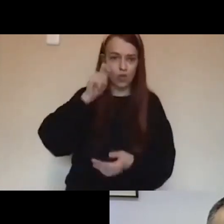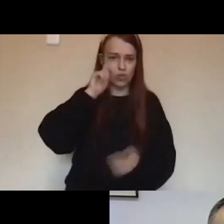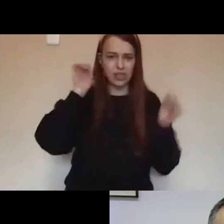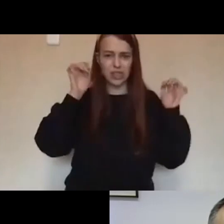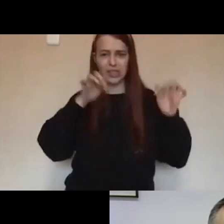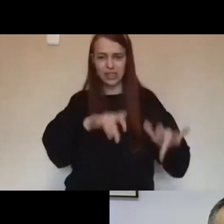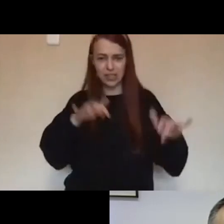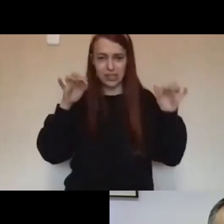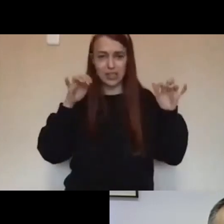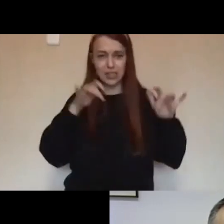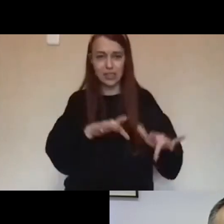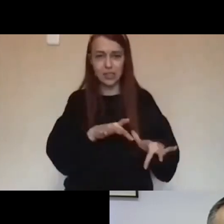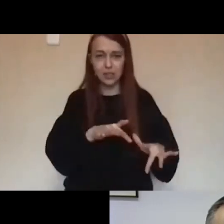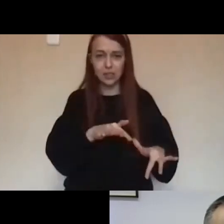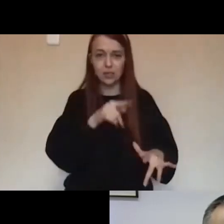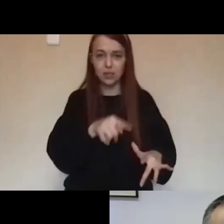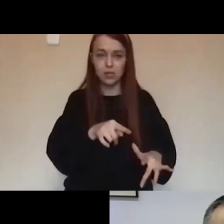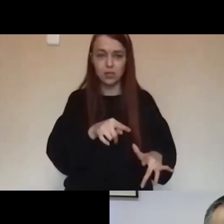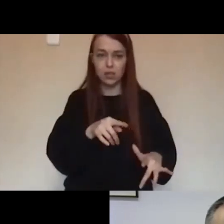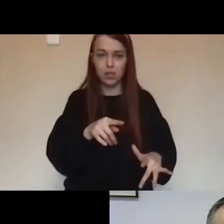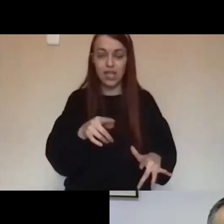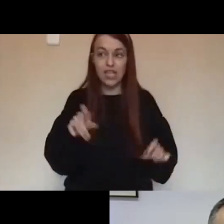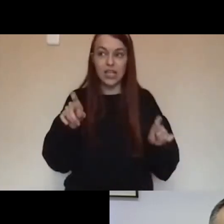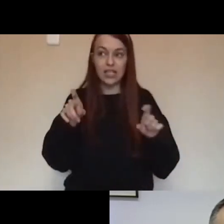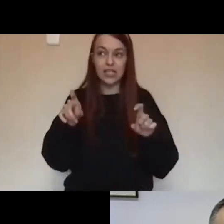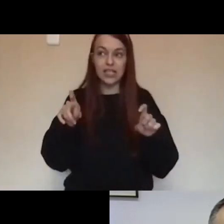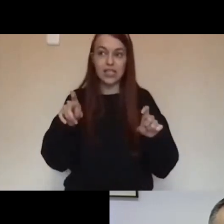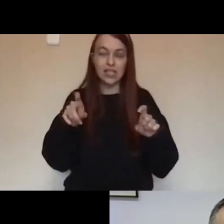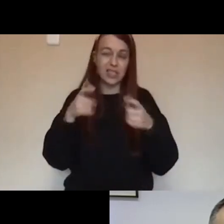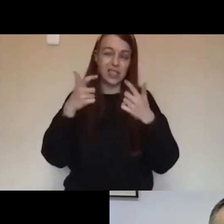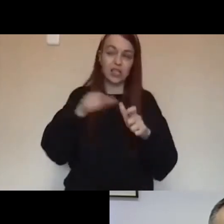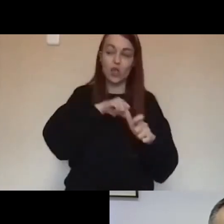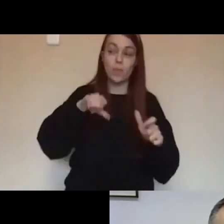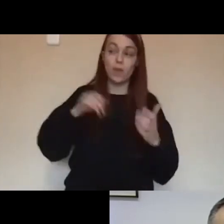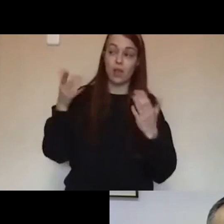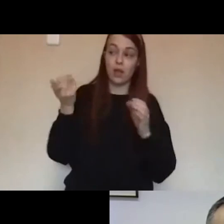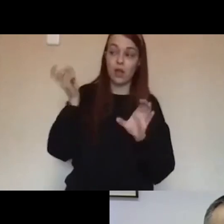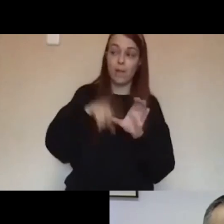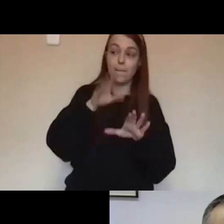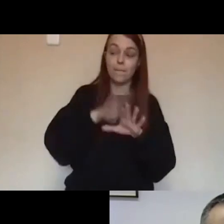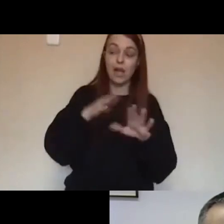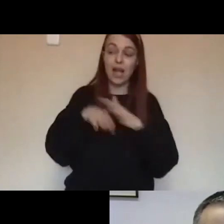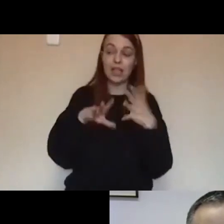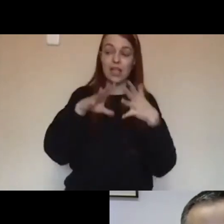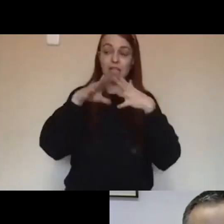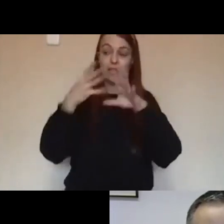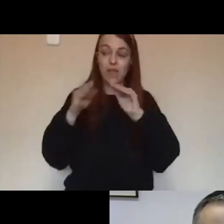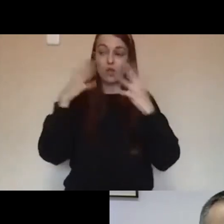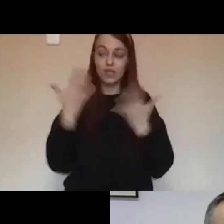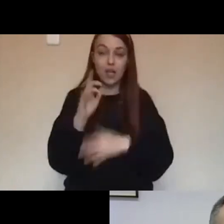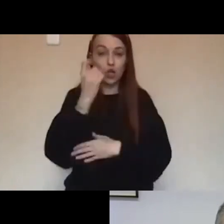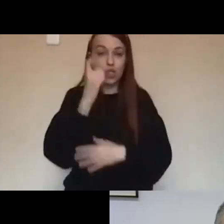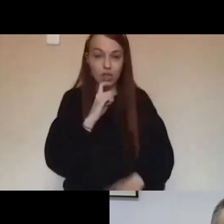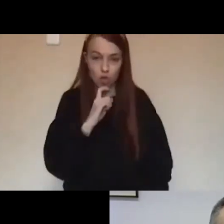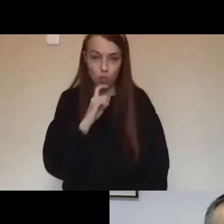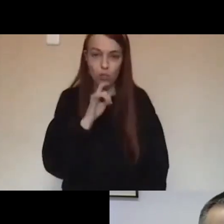como Villajoyosa implicar al sector para llegar a ese punto de accesibilidad universal. Bueno, aquí hay varios